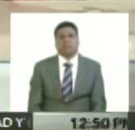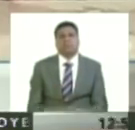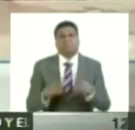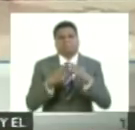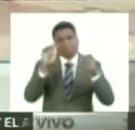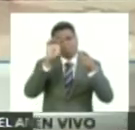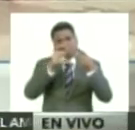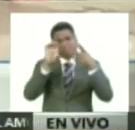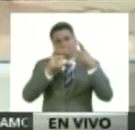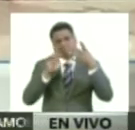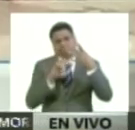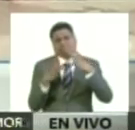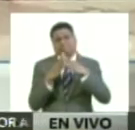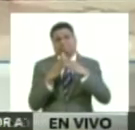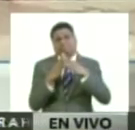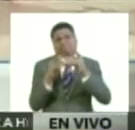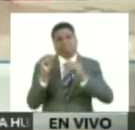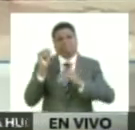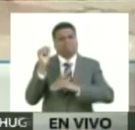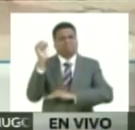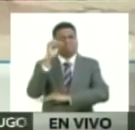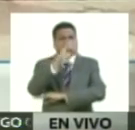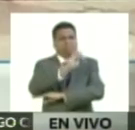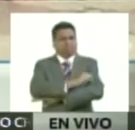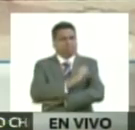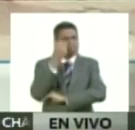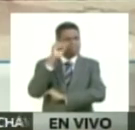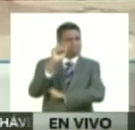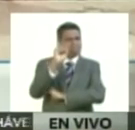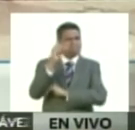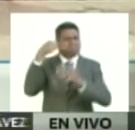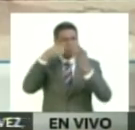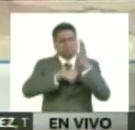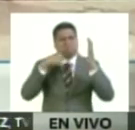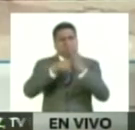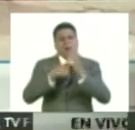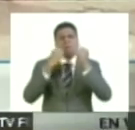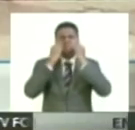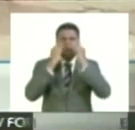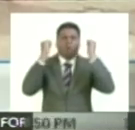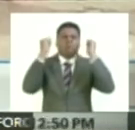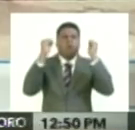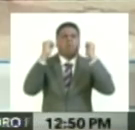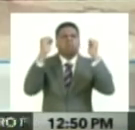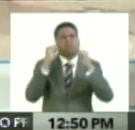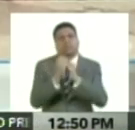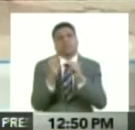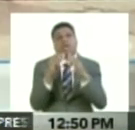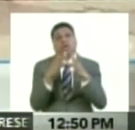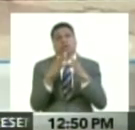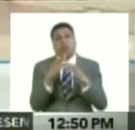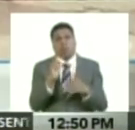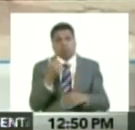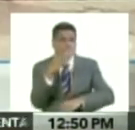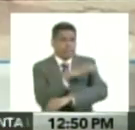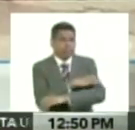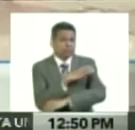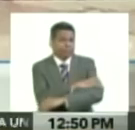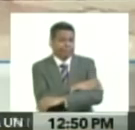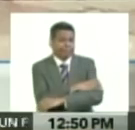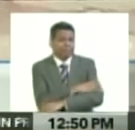caracterizado por la actitud violenta, por la actitud fascista de sectores de la derecha